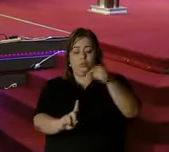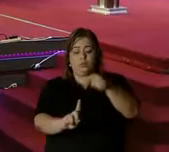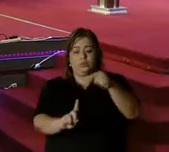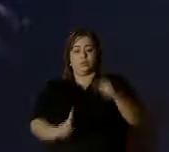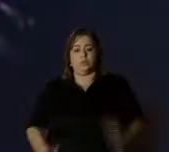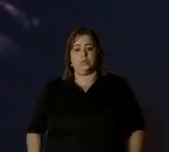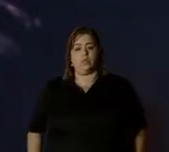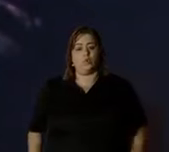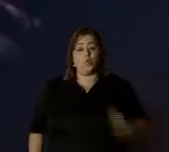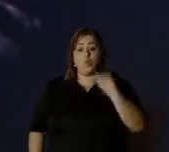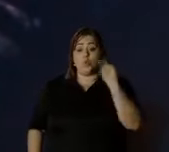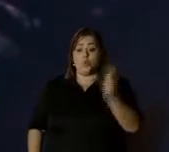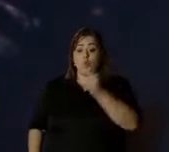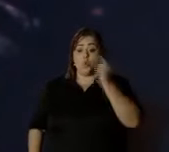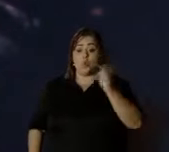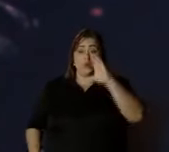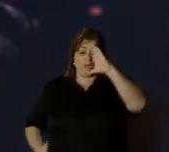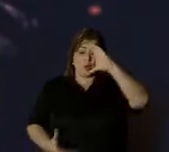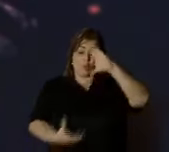Si solo puedes creer.